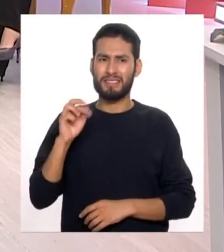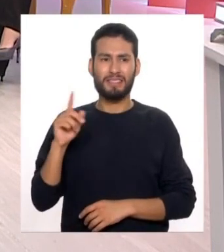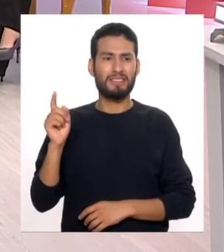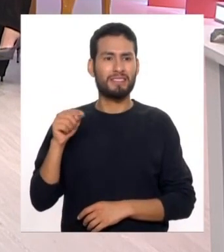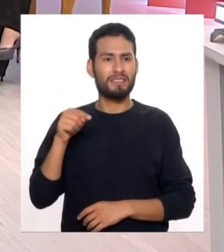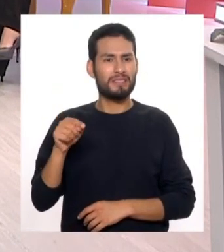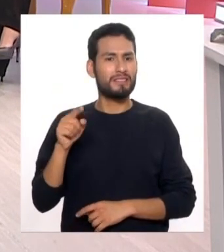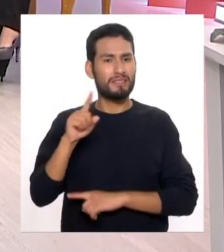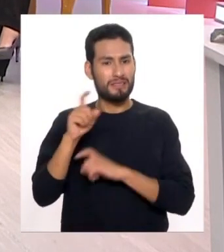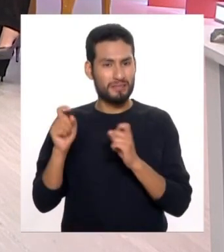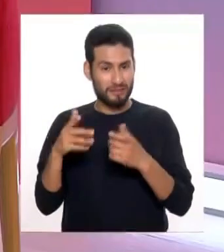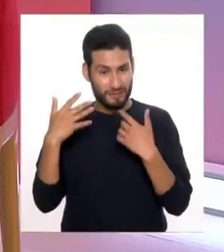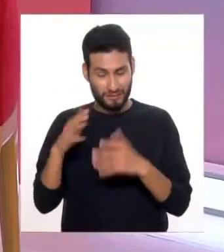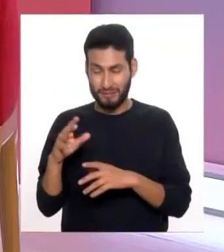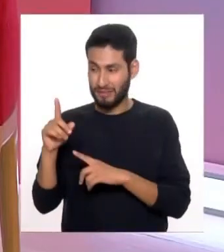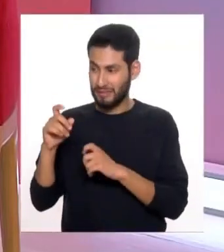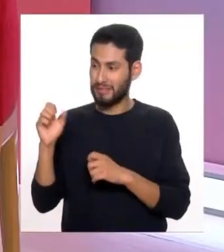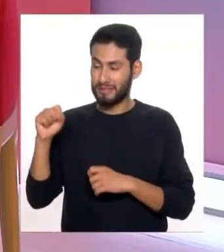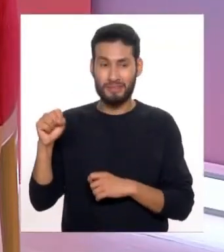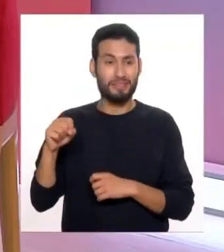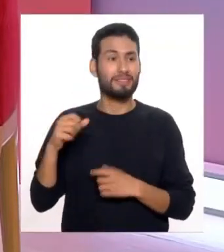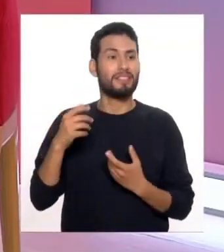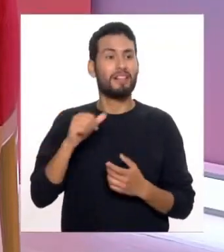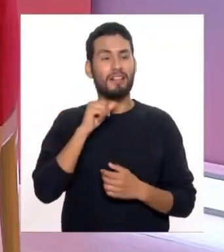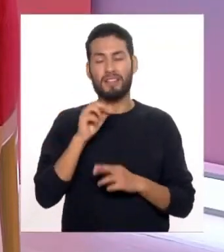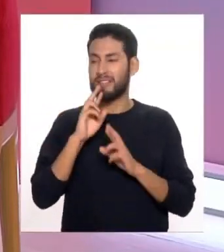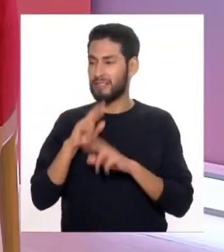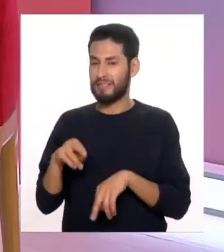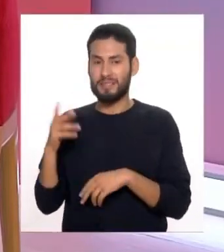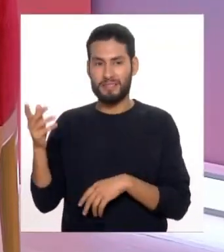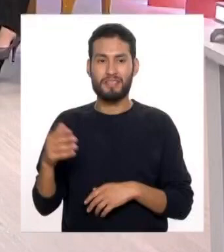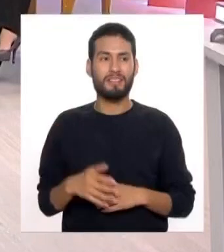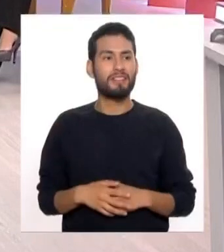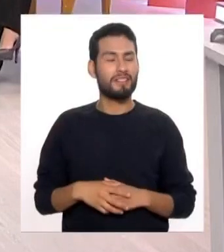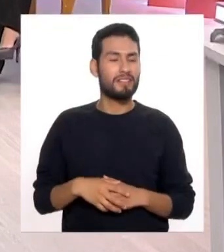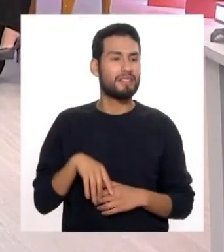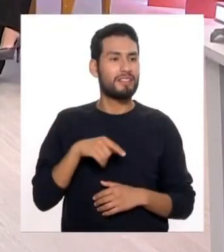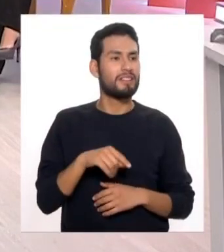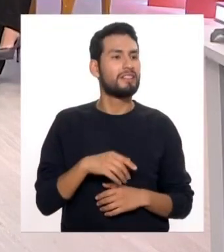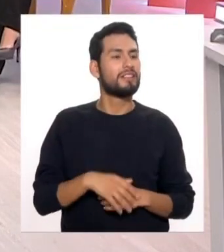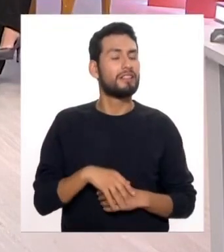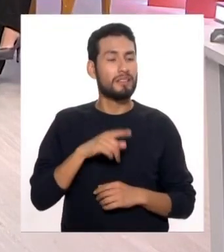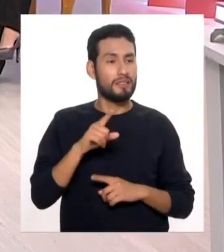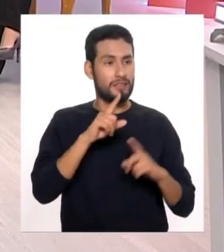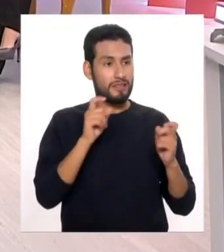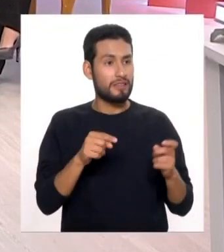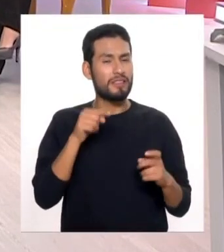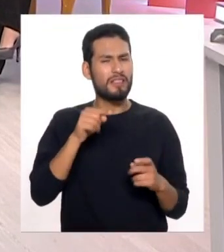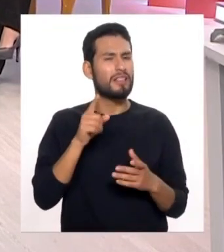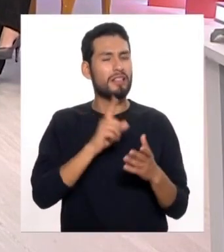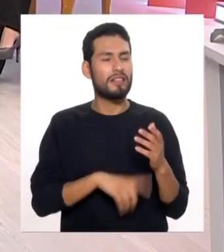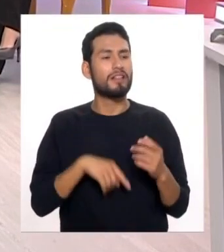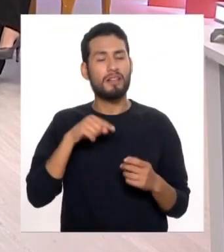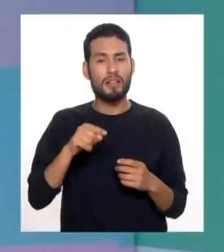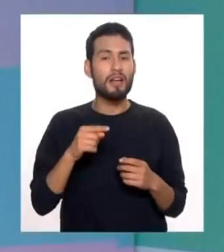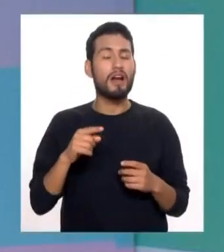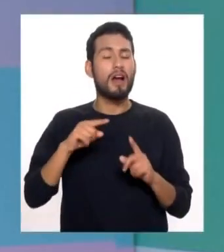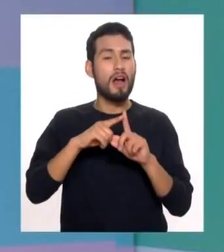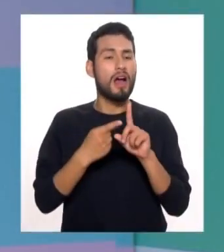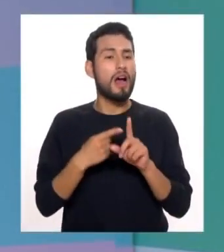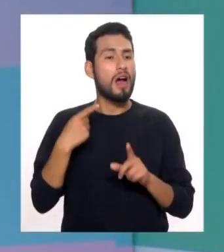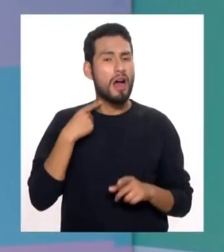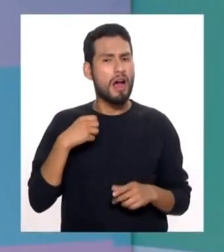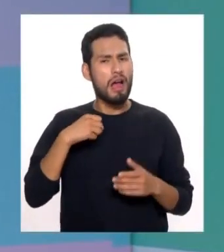hizo ya la pregunta, faltaba responder. De la pérdida, ¿no? Efectivamente. La consulta fue del ácido fólico. Básicamente que ellos habían tenido una pérdida antes de